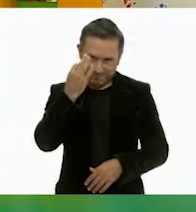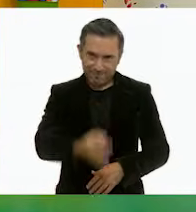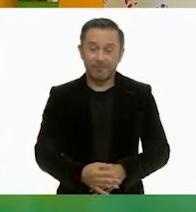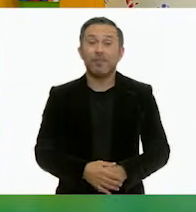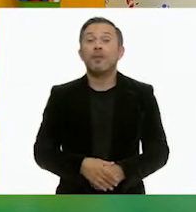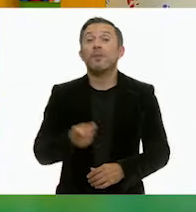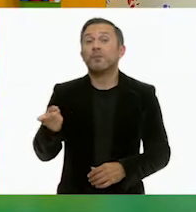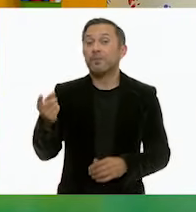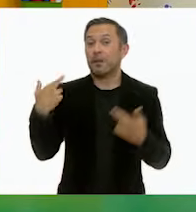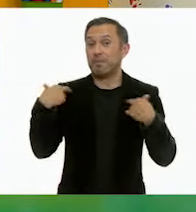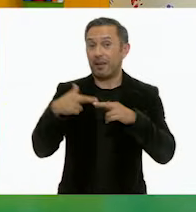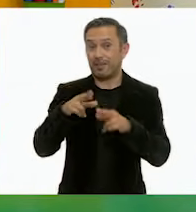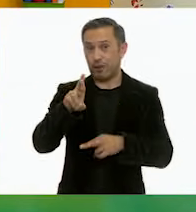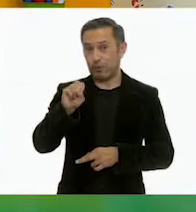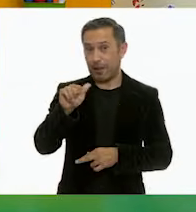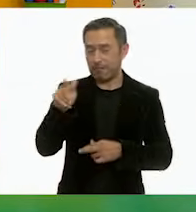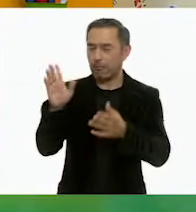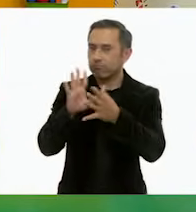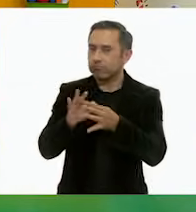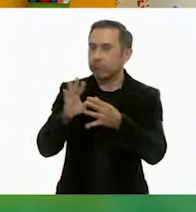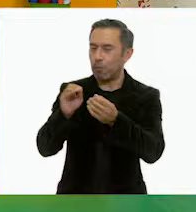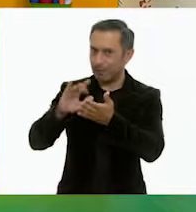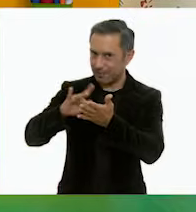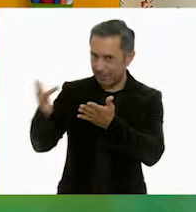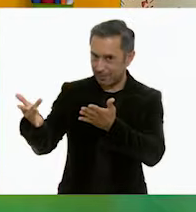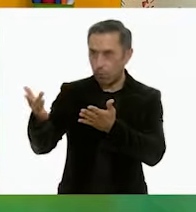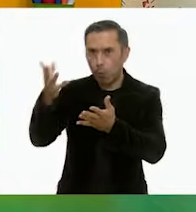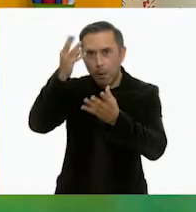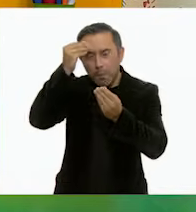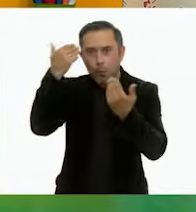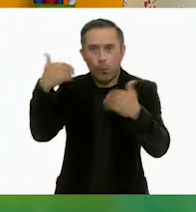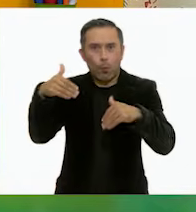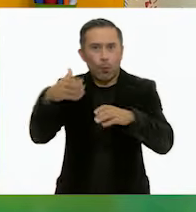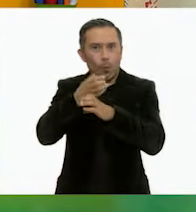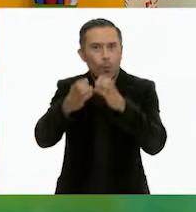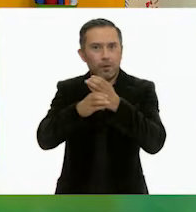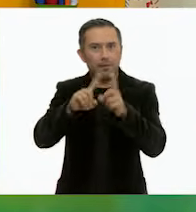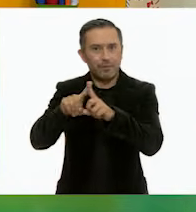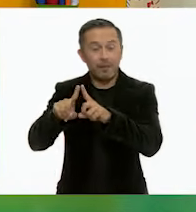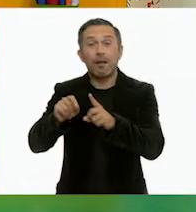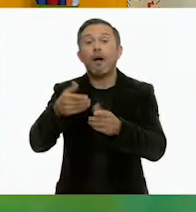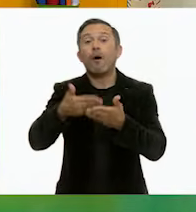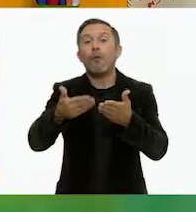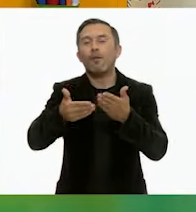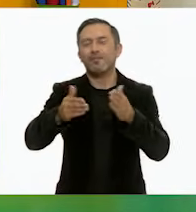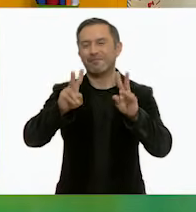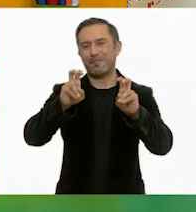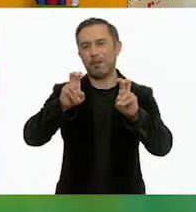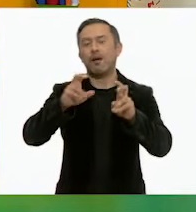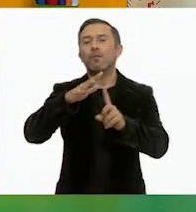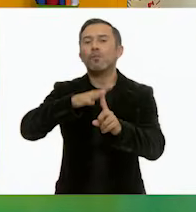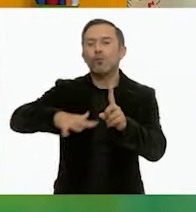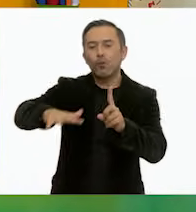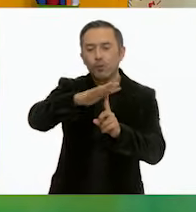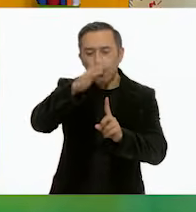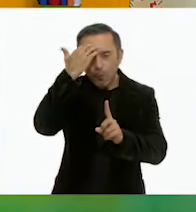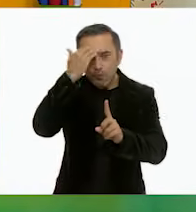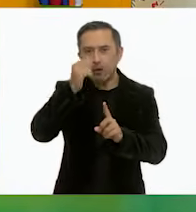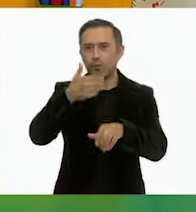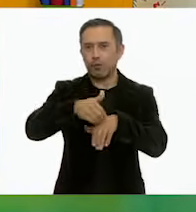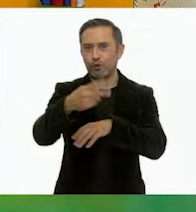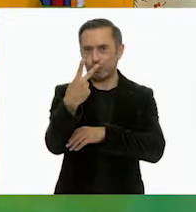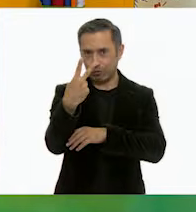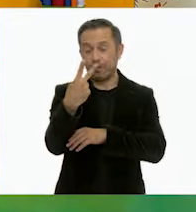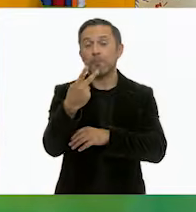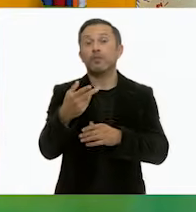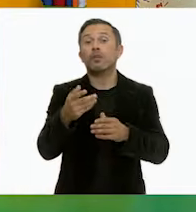maestra Rosalba. Aprendimos mucho. Esto fue Midiendo el Mundo 2. Esperamos si lo hayan disfrutado. No se muevan de su